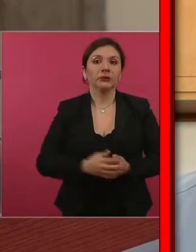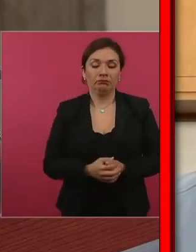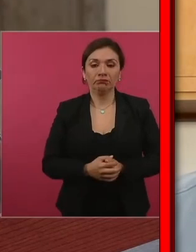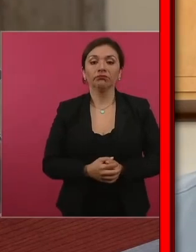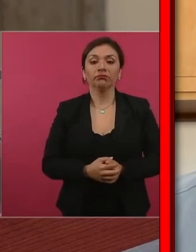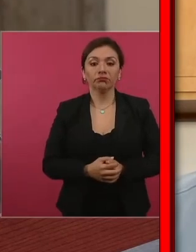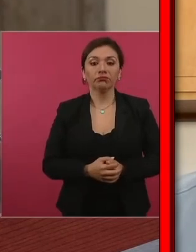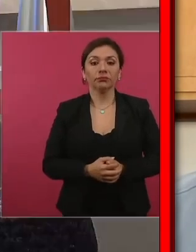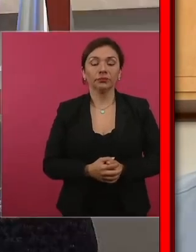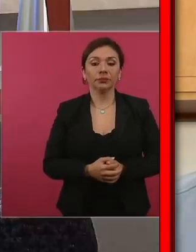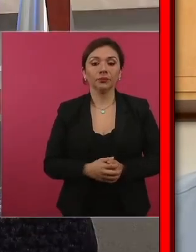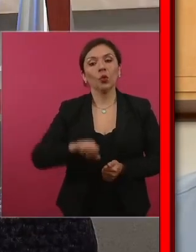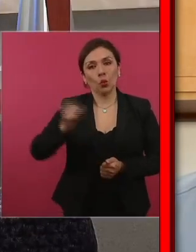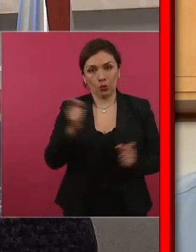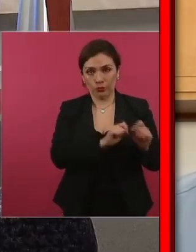adelante